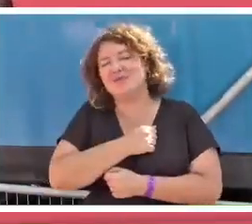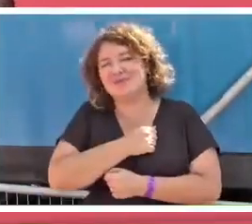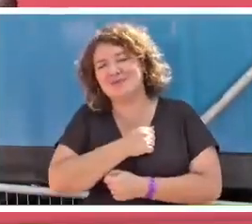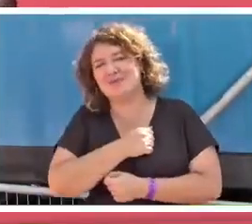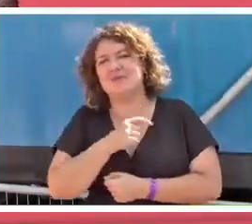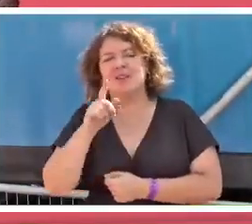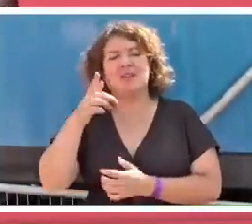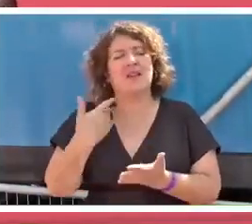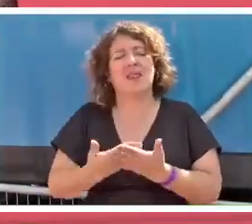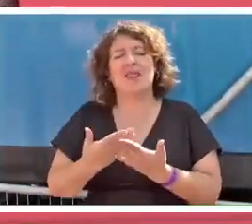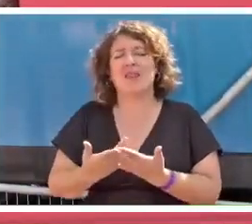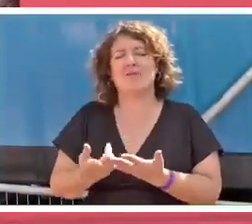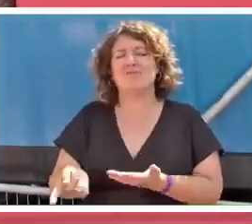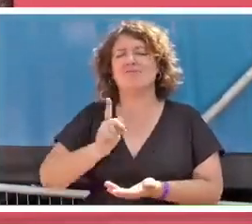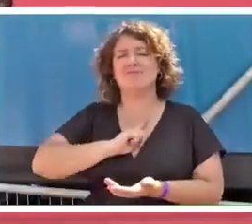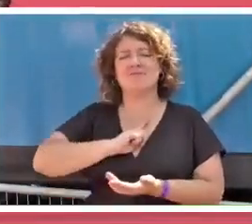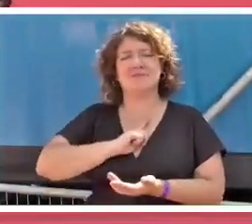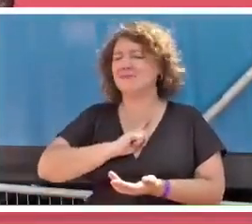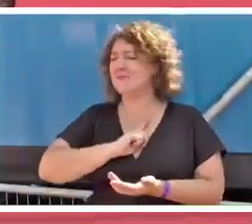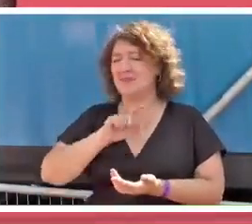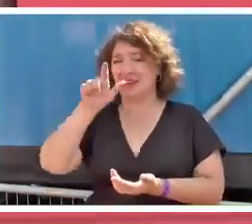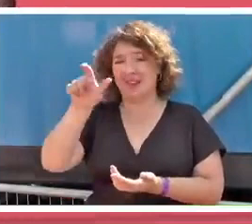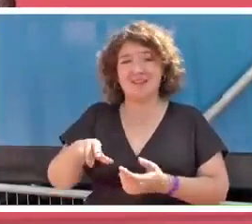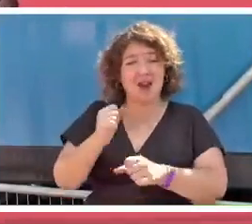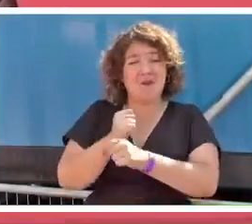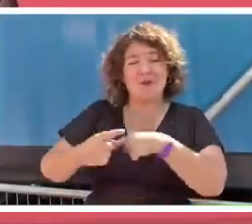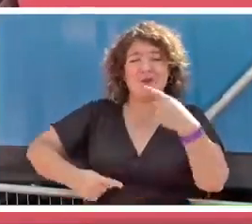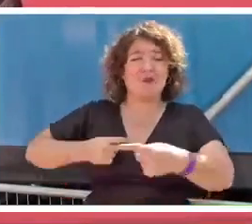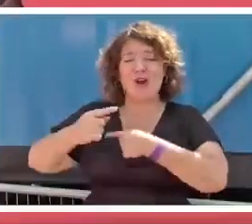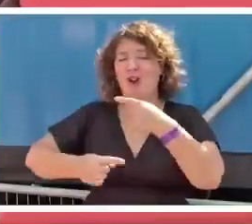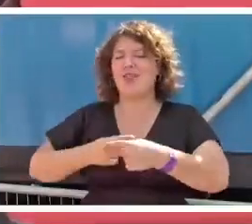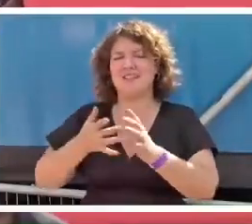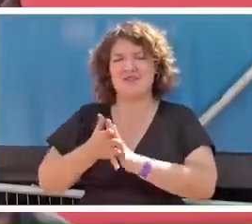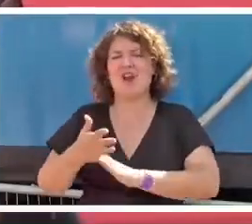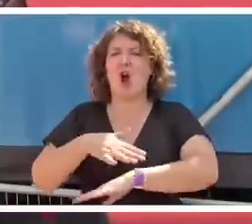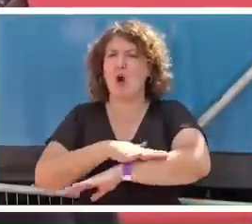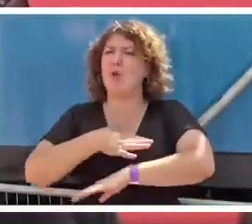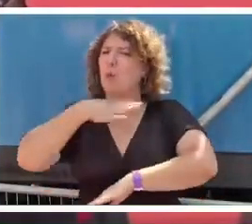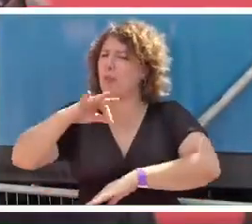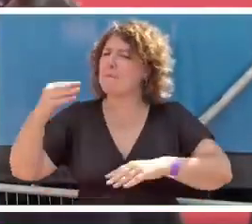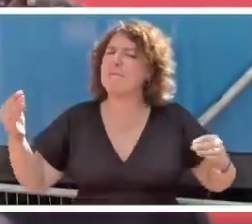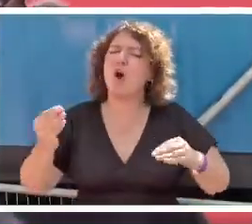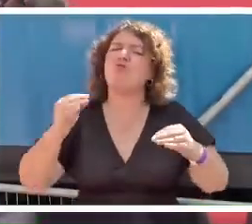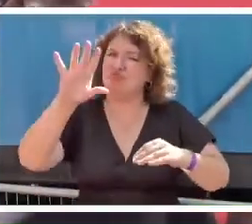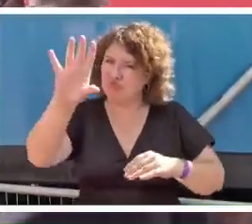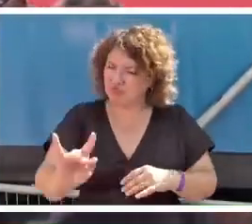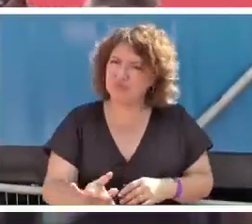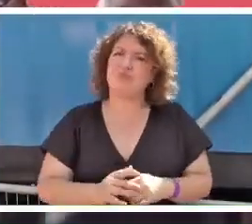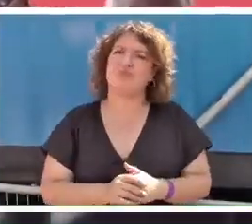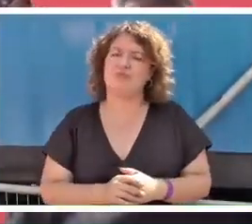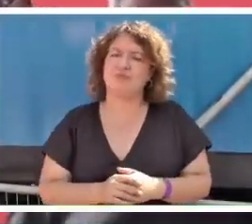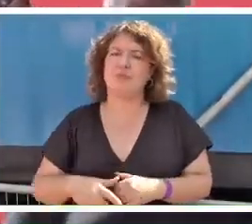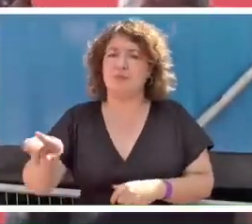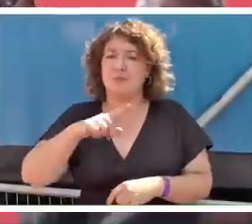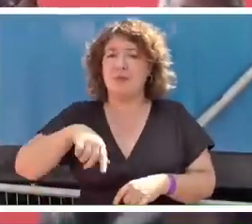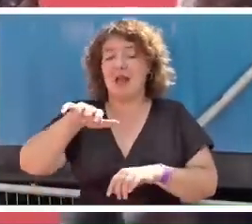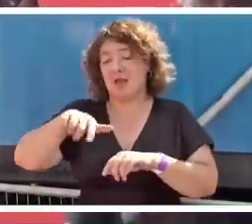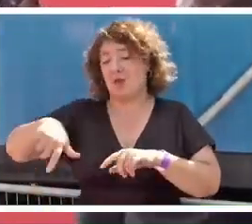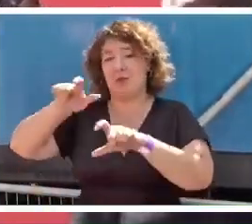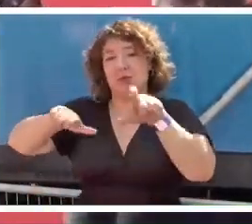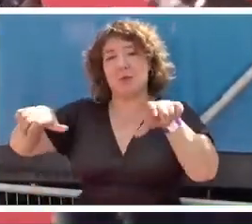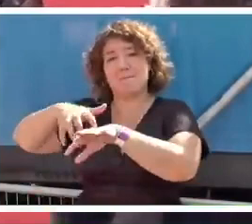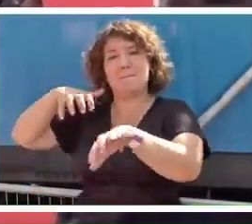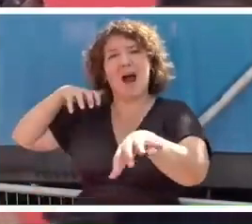nos demuestras todos los días que se puede gobernar mejor, que se puede gobernar para la mayoría